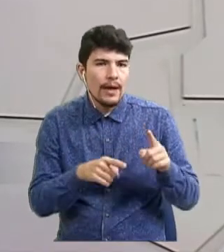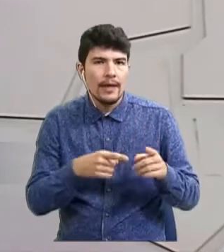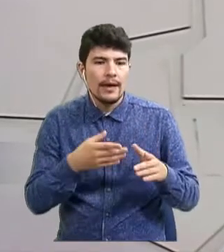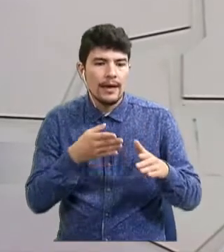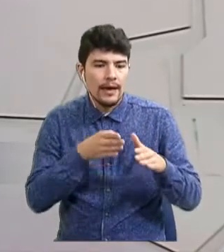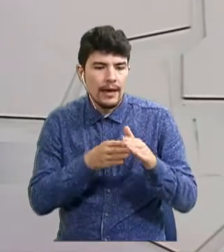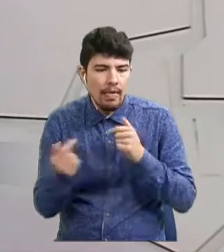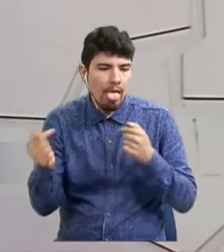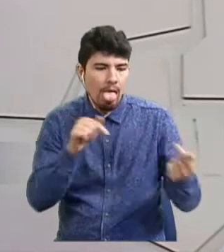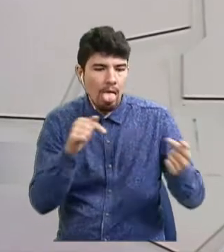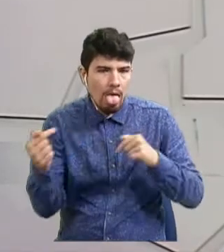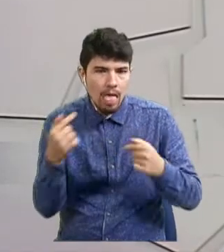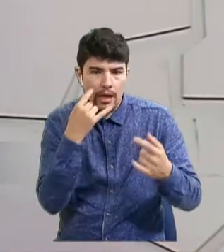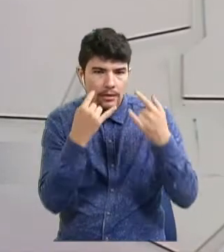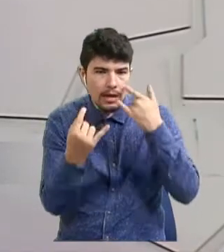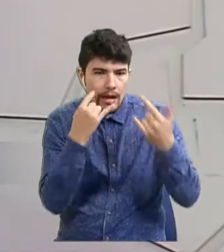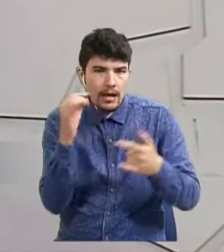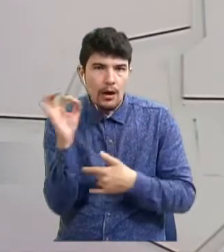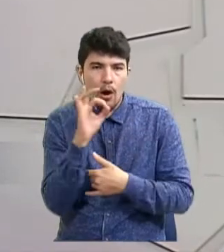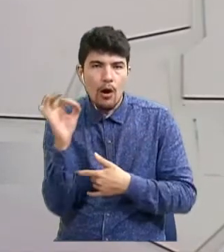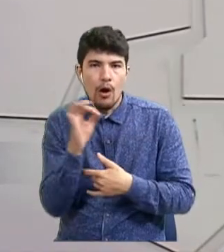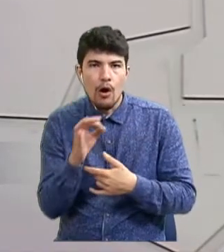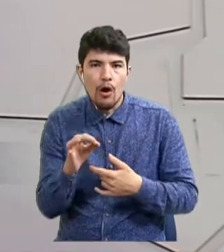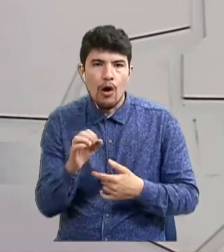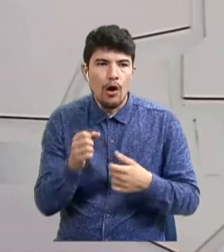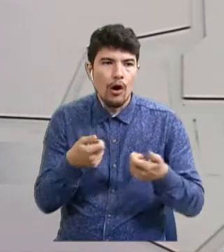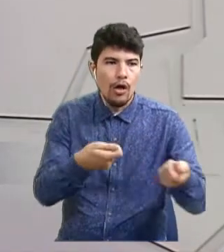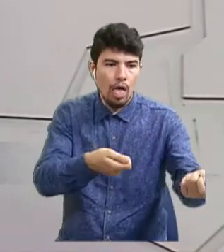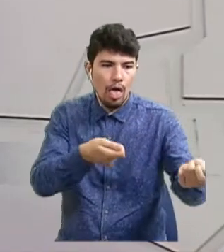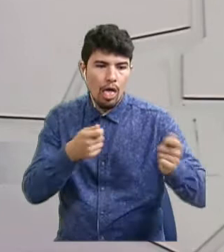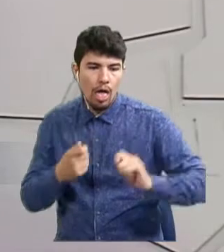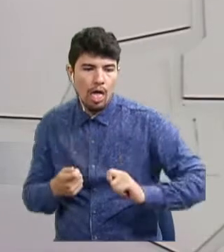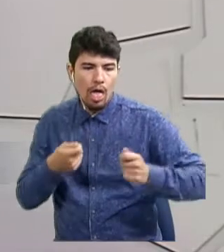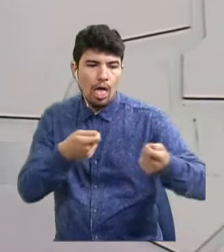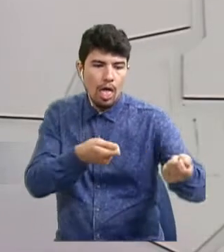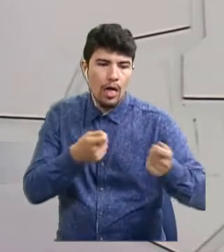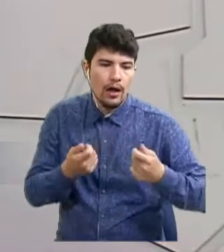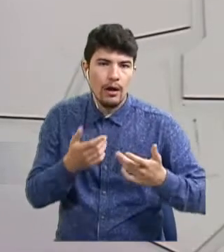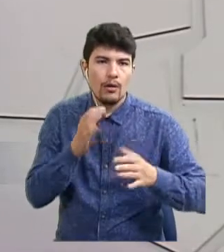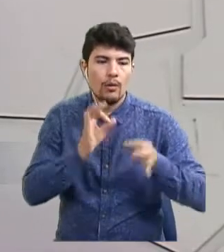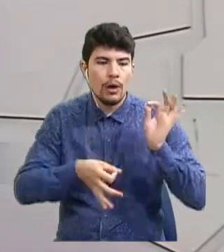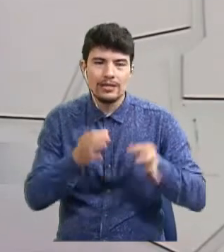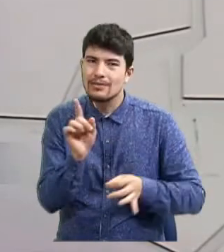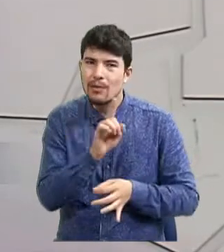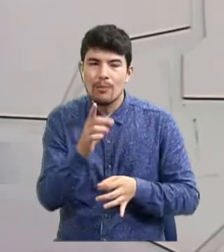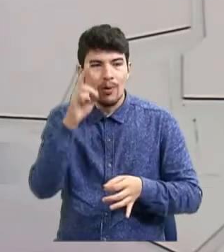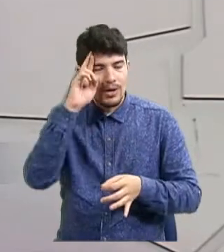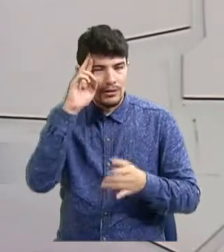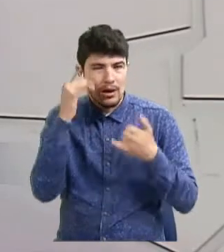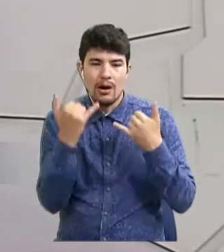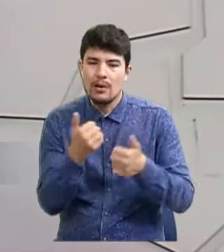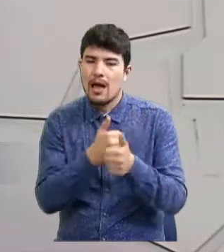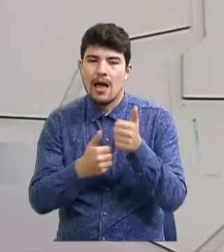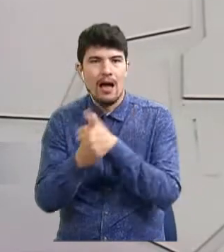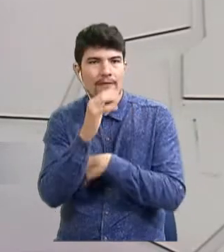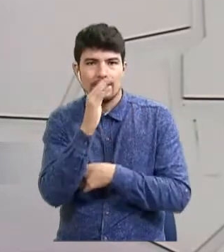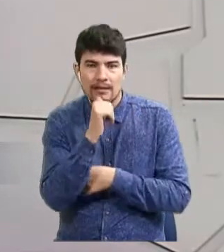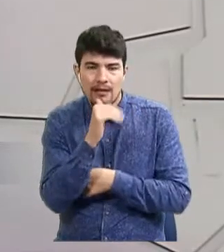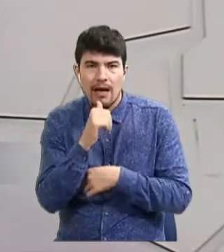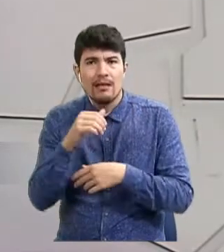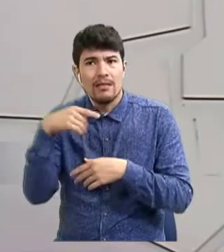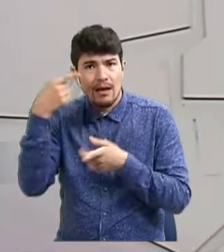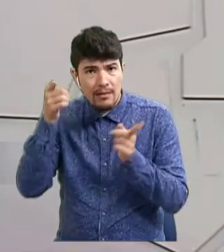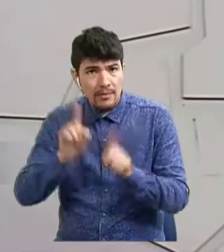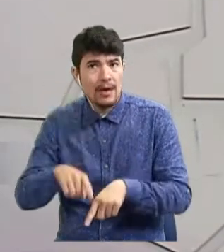entrando en un conflicto de intereses o en un rifirrafe con sus jueces naturales. Entonces, esto no ha permitido que avance. Además, se deben